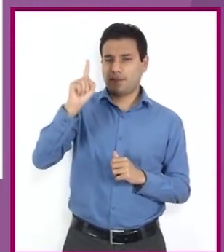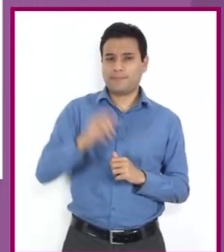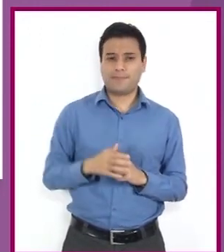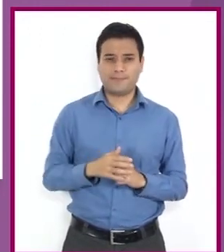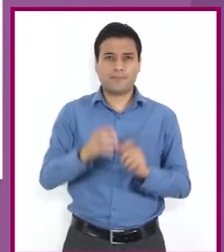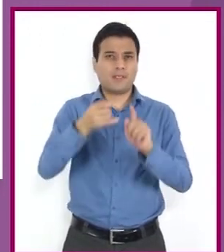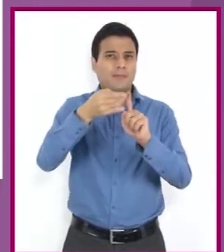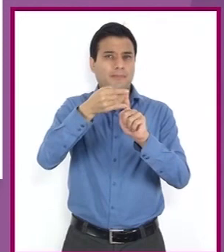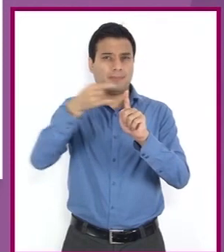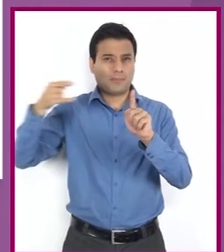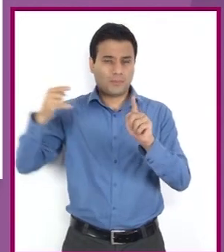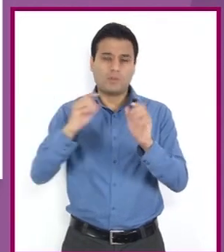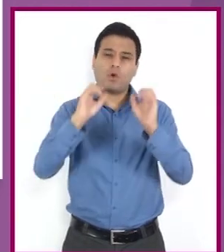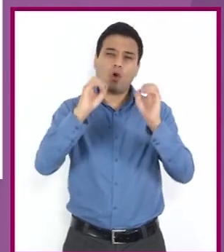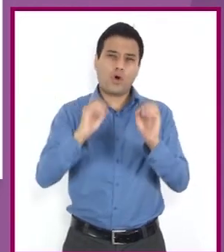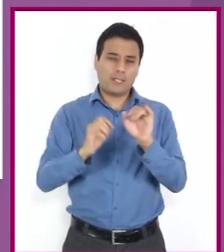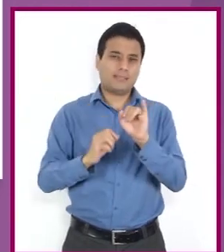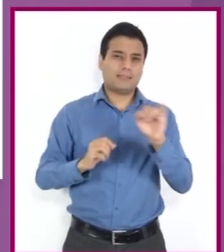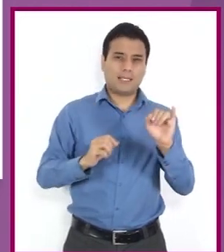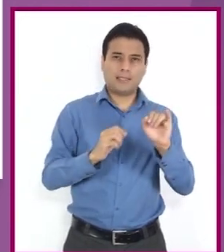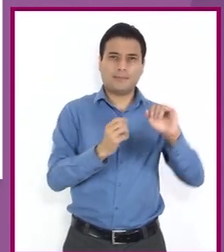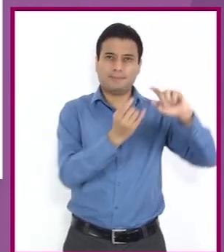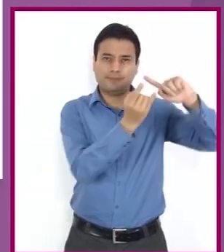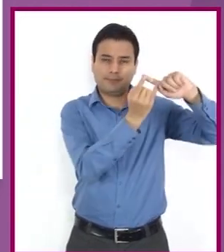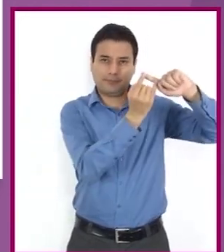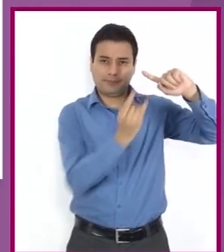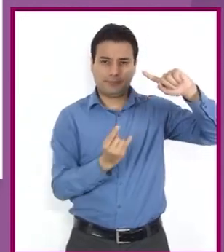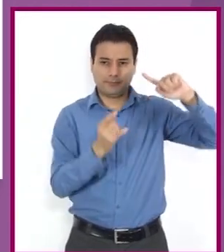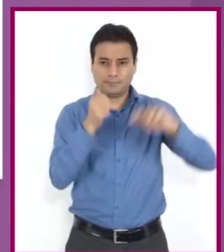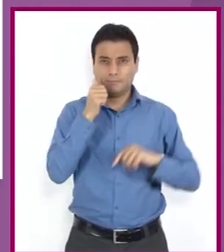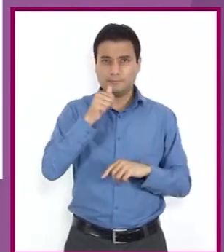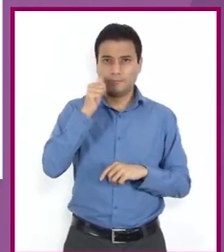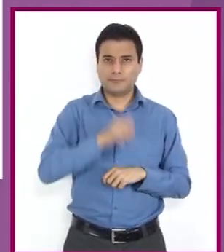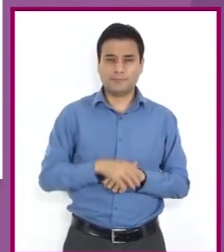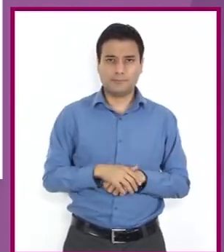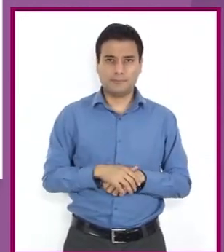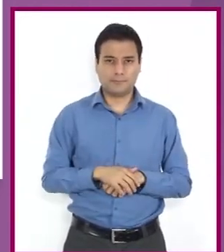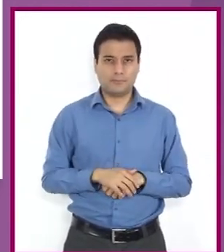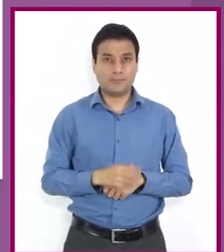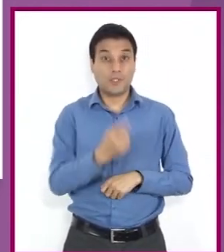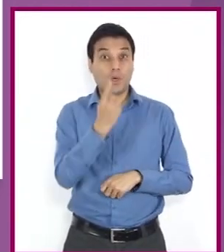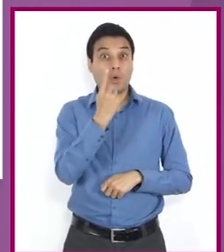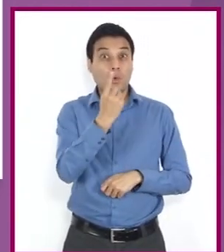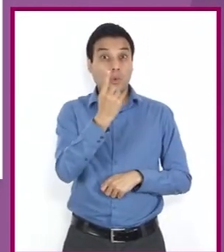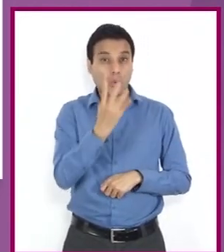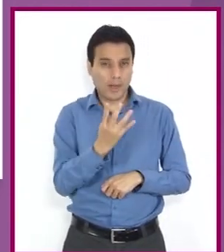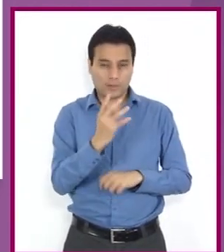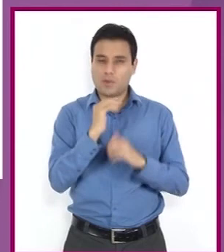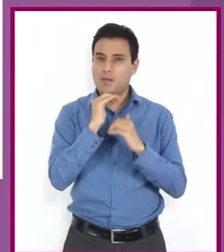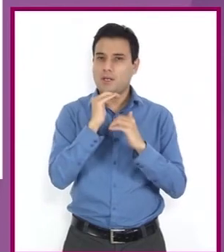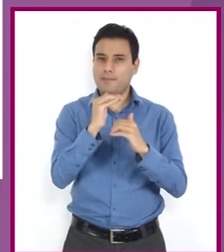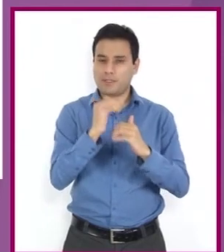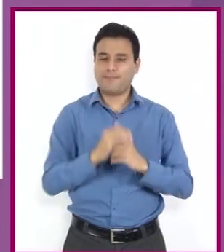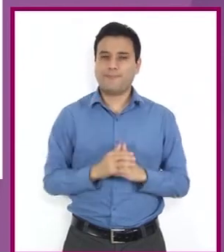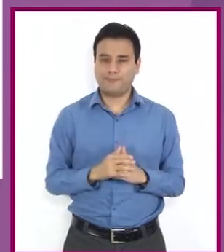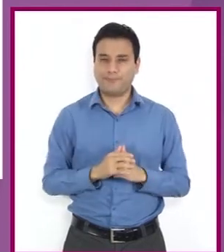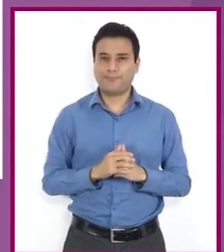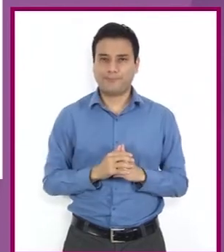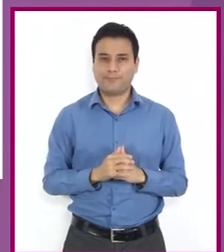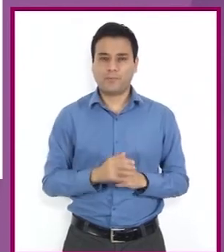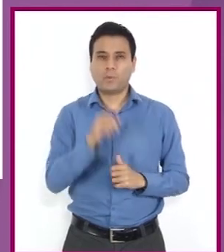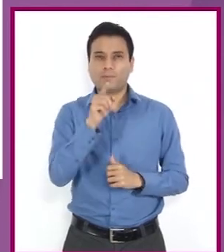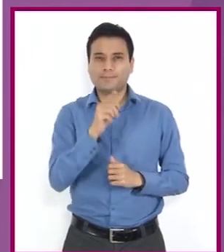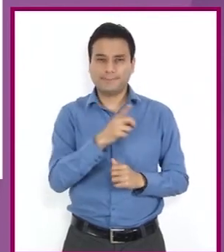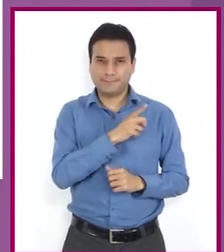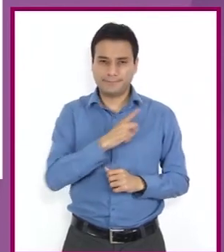flanco izquierdo. Es muy importante que no rebase la cuarta parte de la viñeta. Cuidar la estética de la